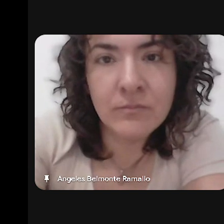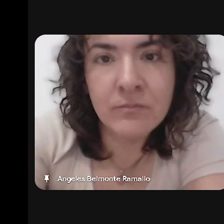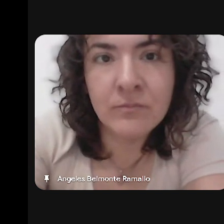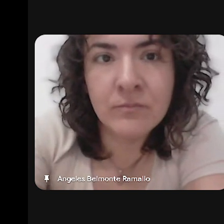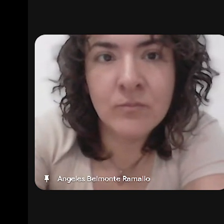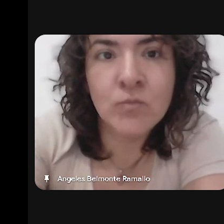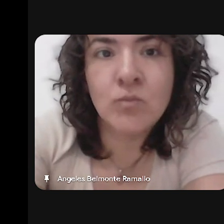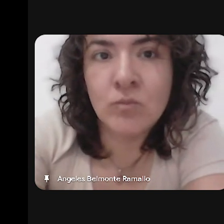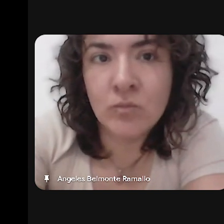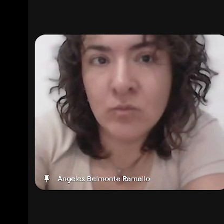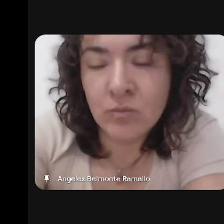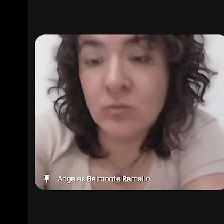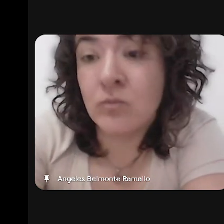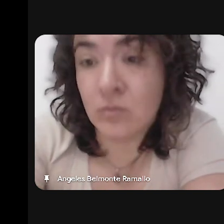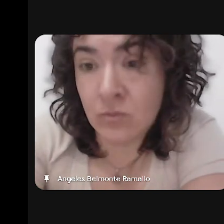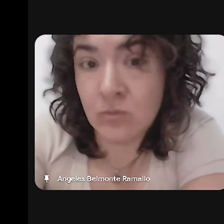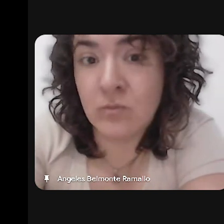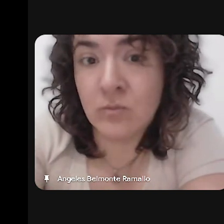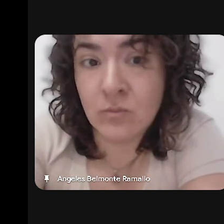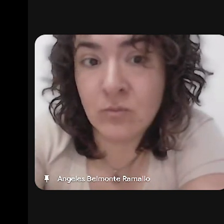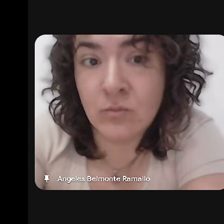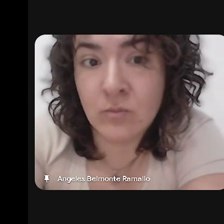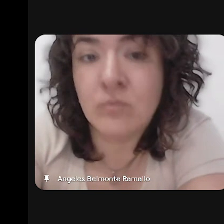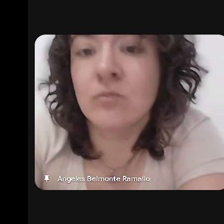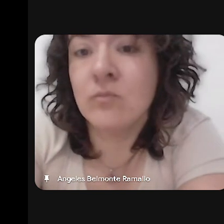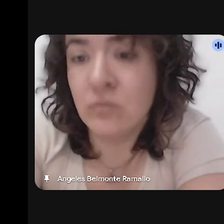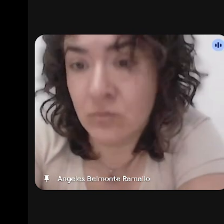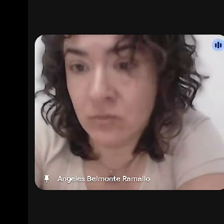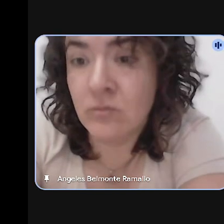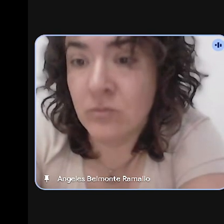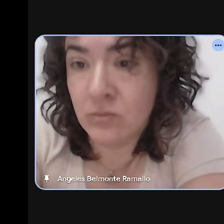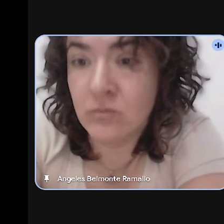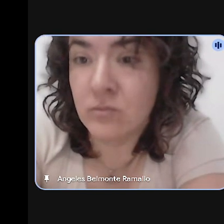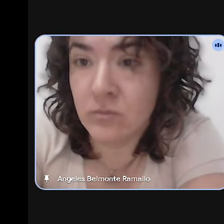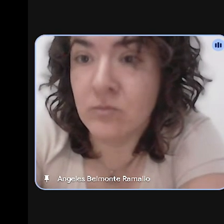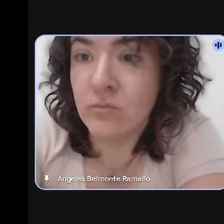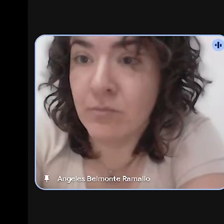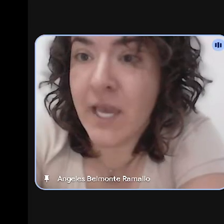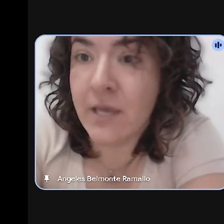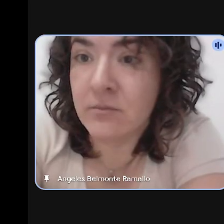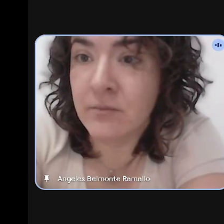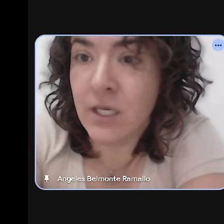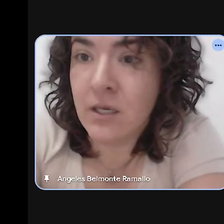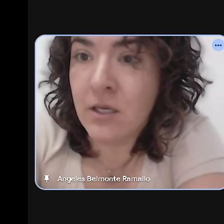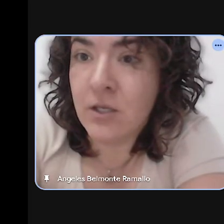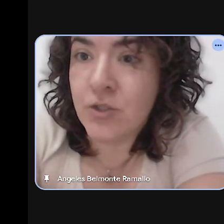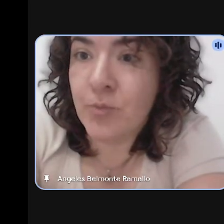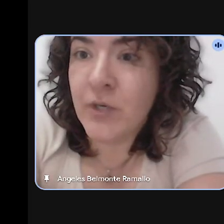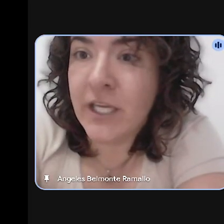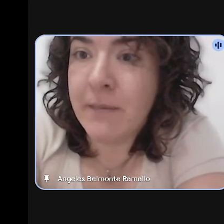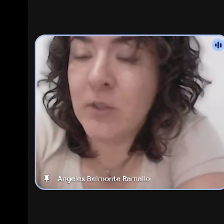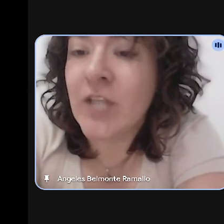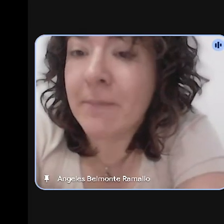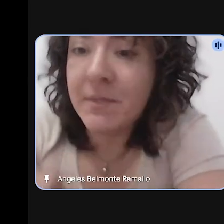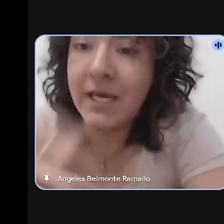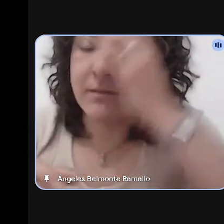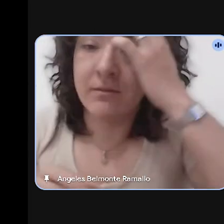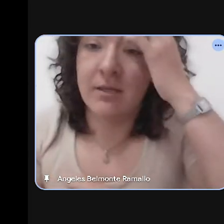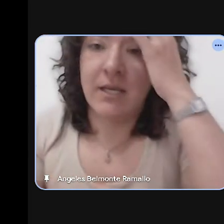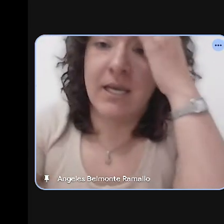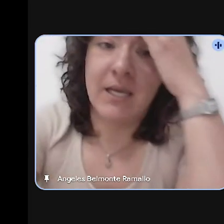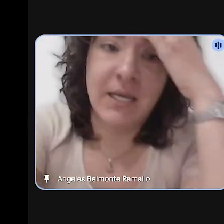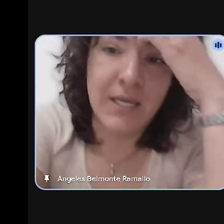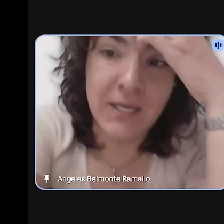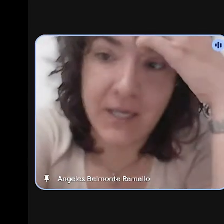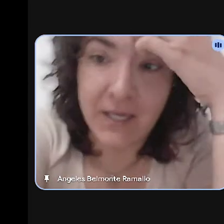a recortar y hacer las tipo cartitas. Ujú, ujú, bien. Yo, por ejemplo, también